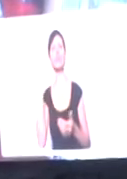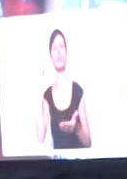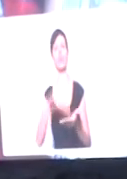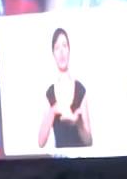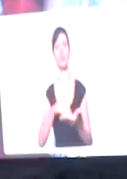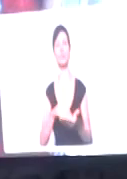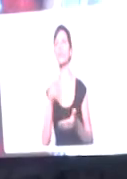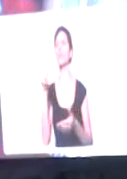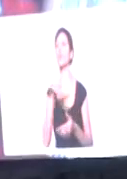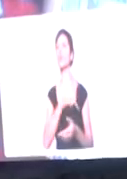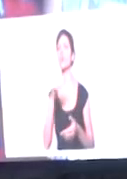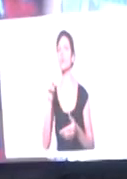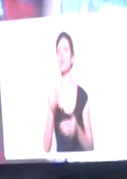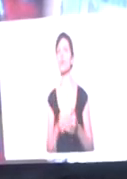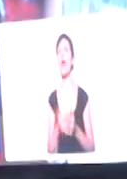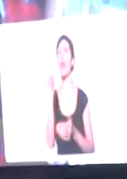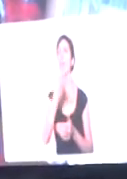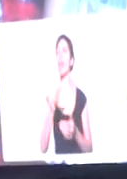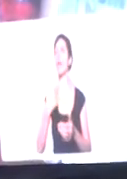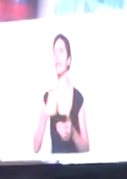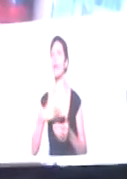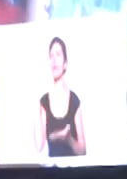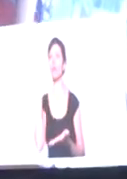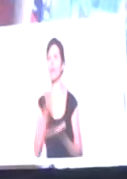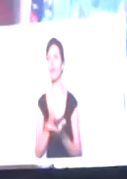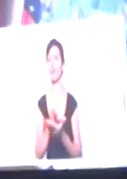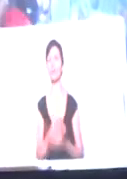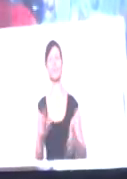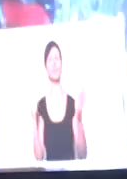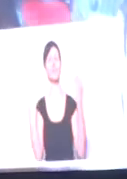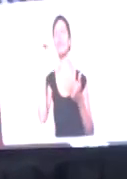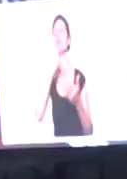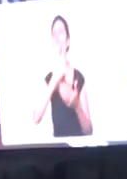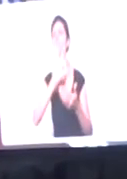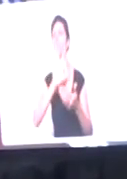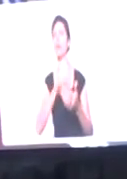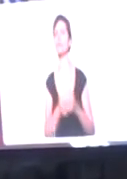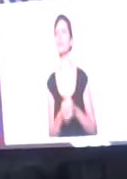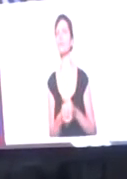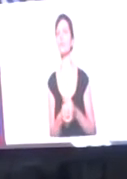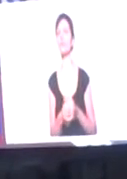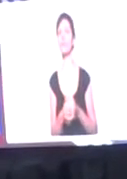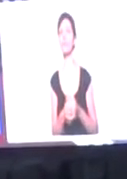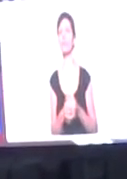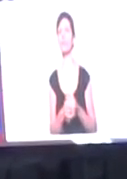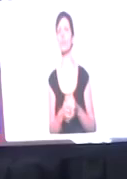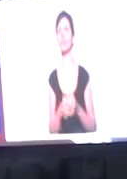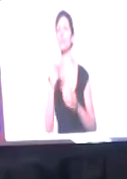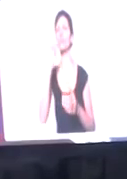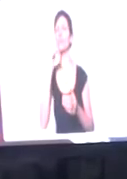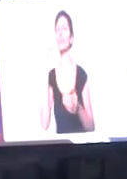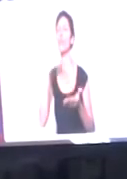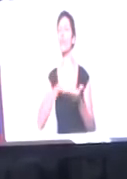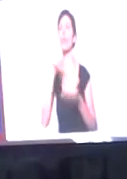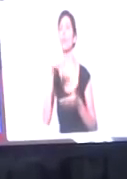Ponti, representando al Partido Justicialista, y la diputada Jimena Zen, representando a la Unión Cívica Radical. Así